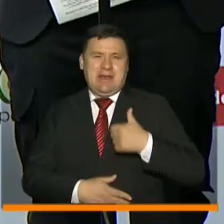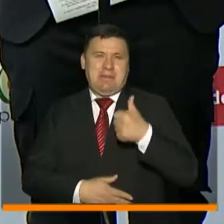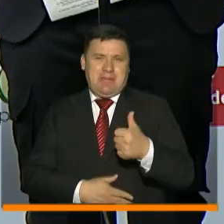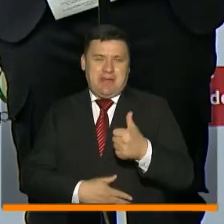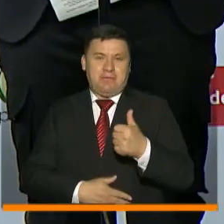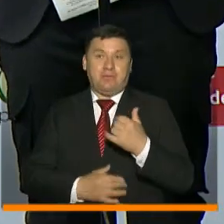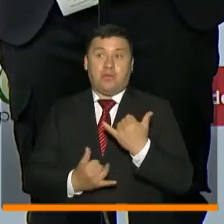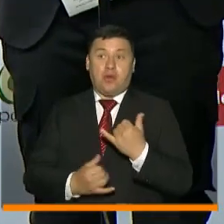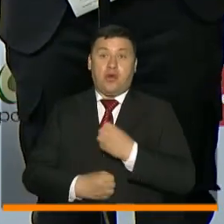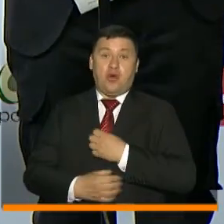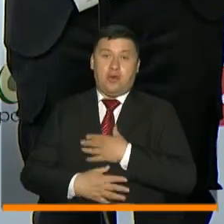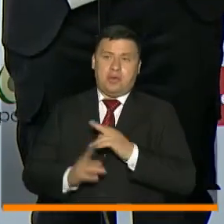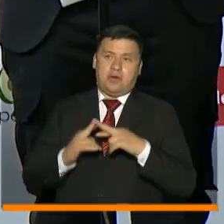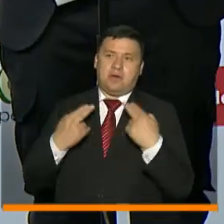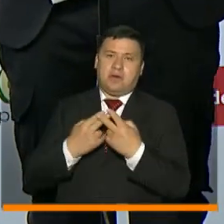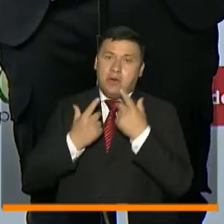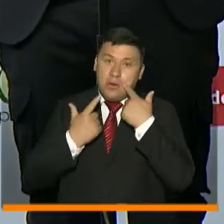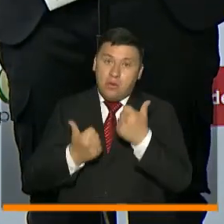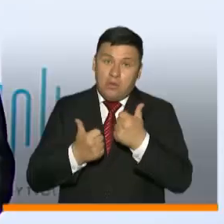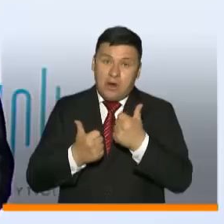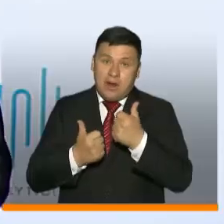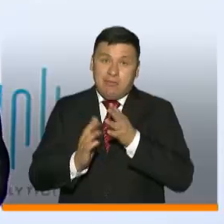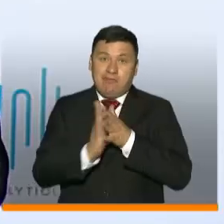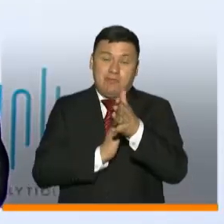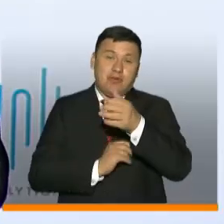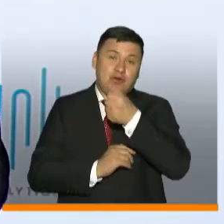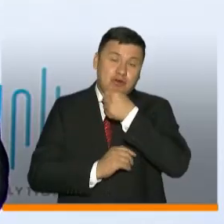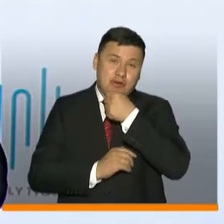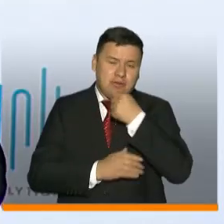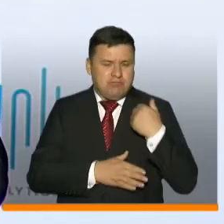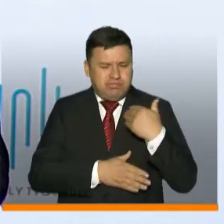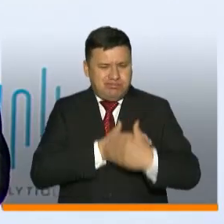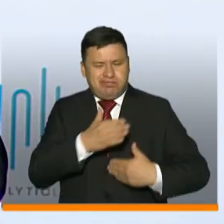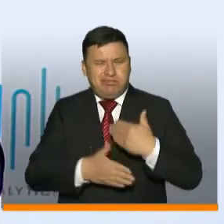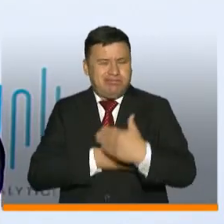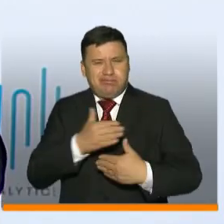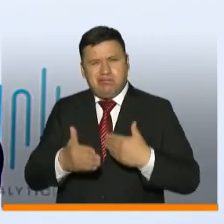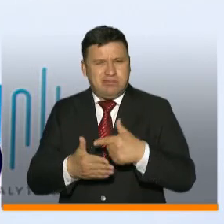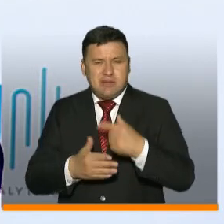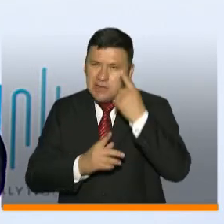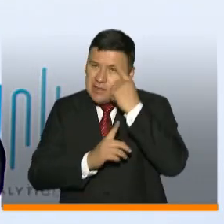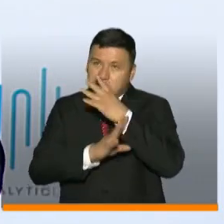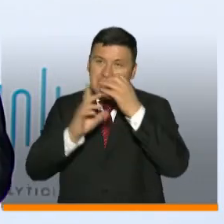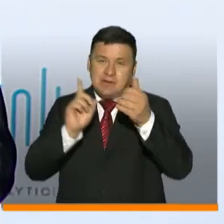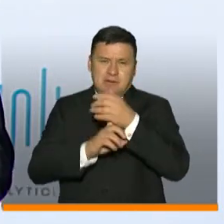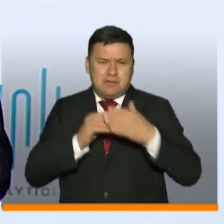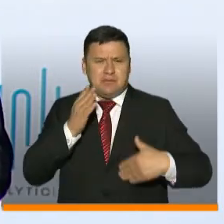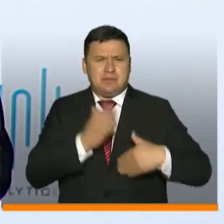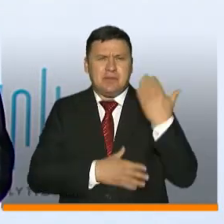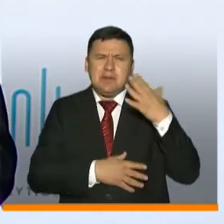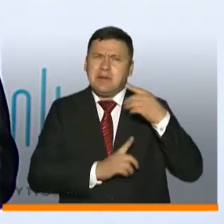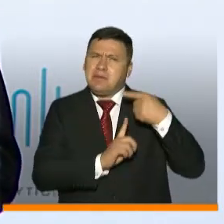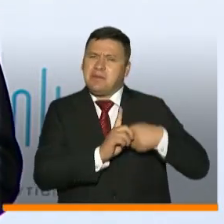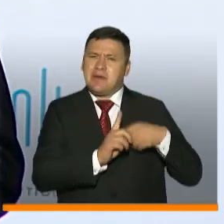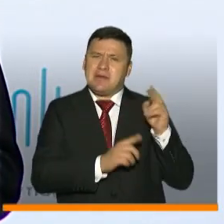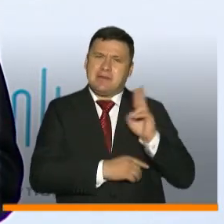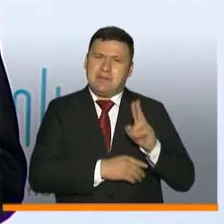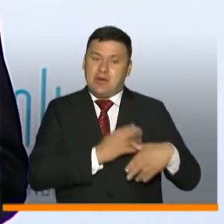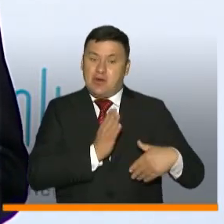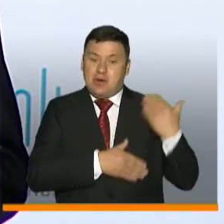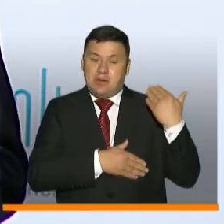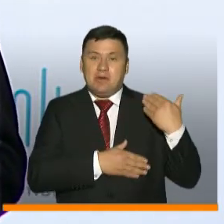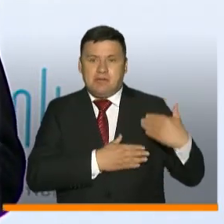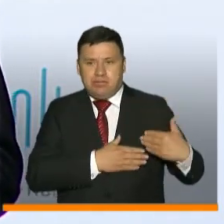hoy de reunir buenas noticias, de contarles los avances de este sueño que comenzó por allá por el mes de marzo y